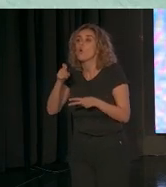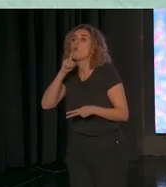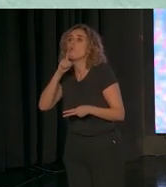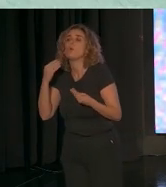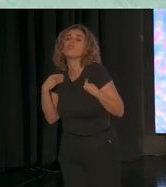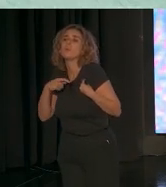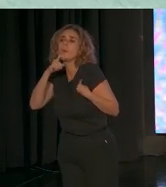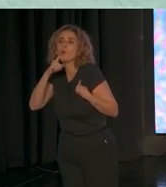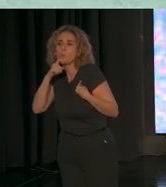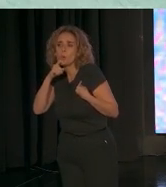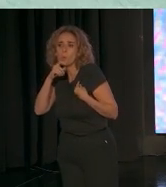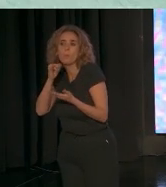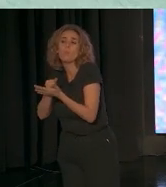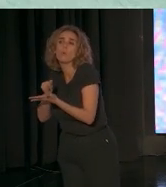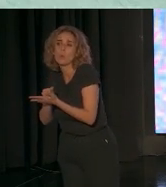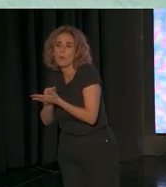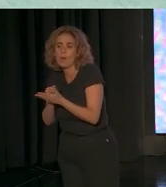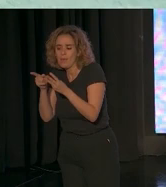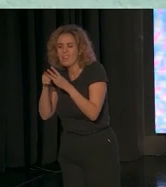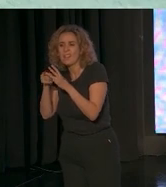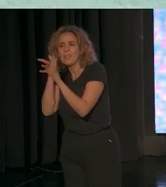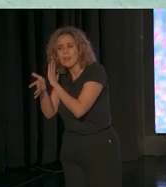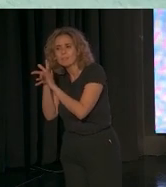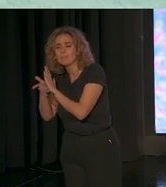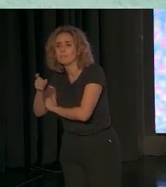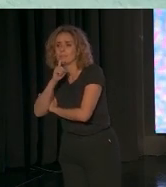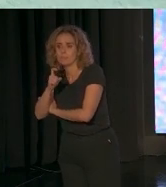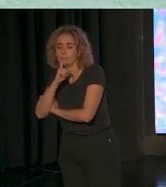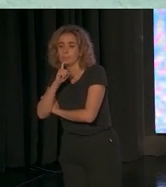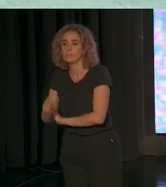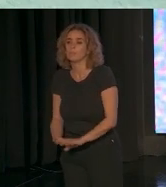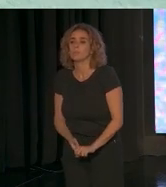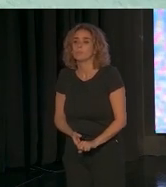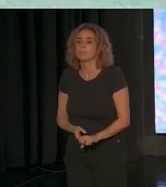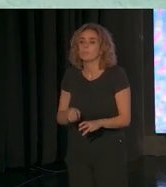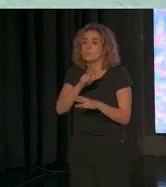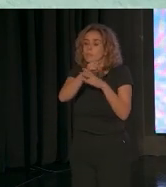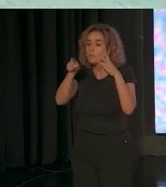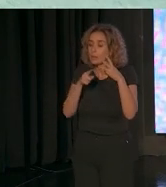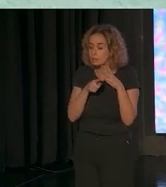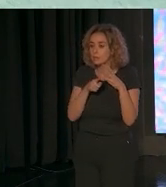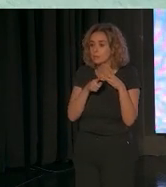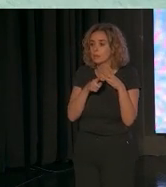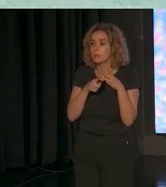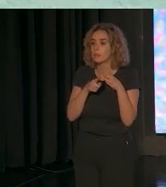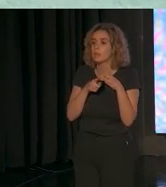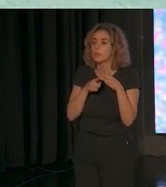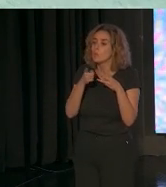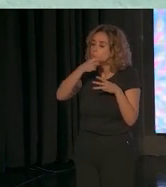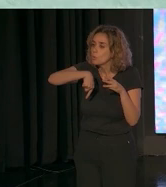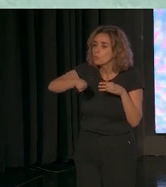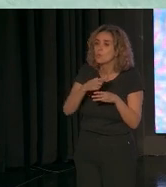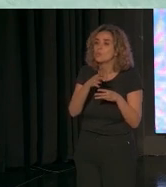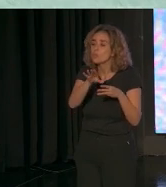cómo se experimenta. Y la tercera, cómo se narra lo vivido. Y en esa suerte de coherencias podemos entender